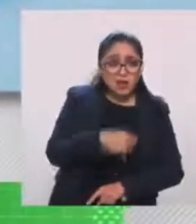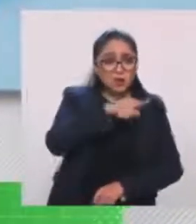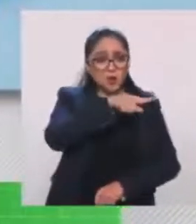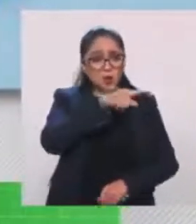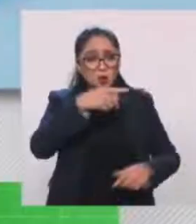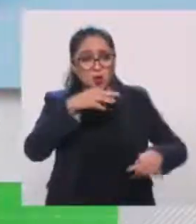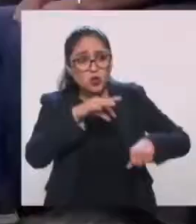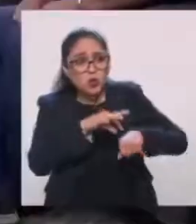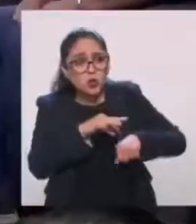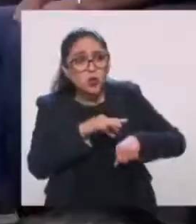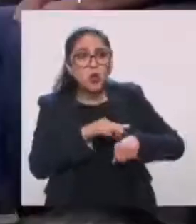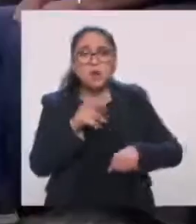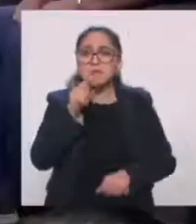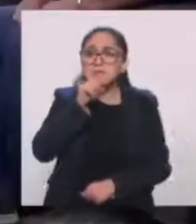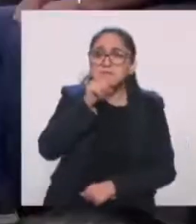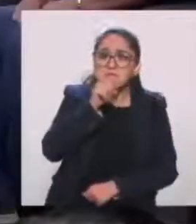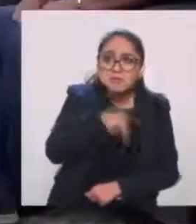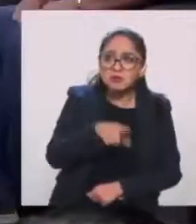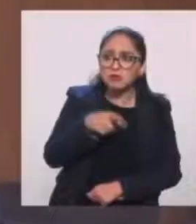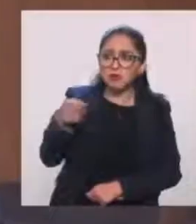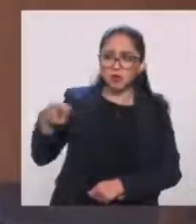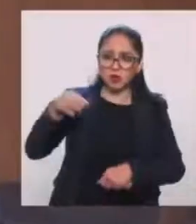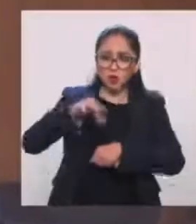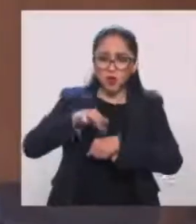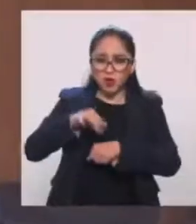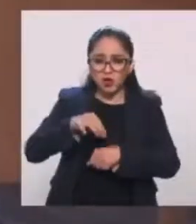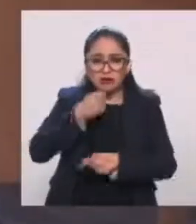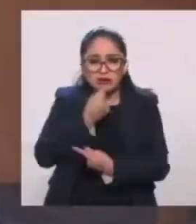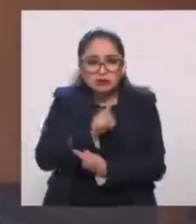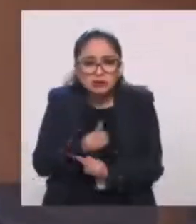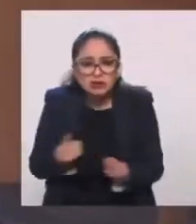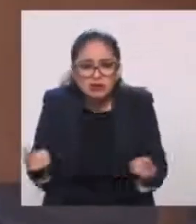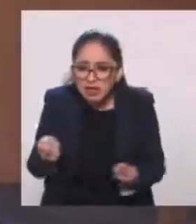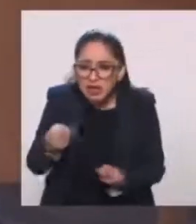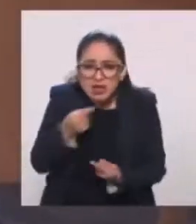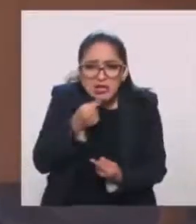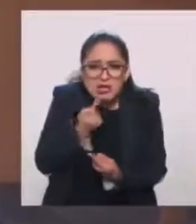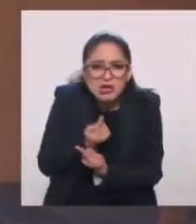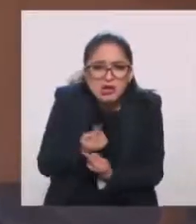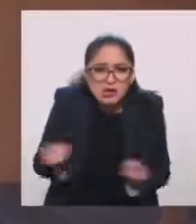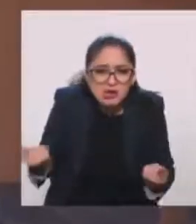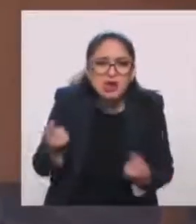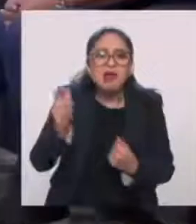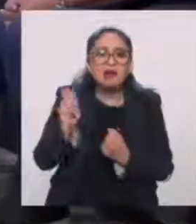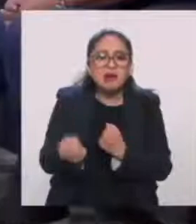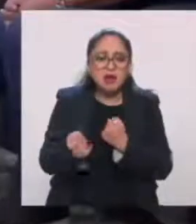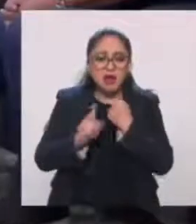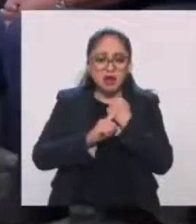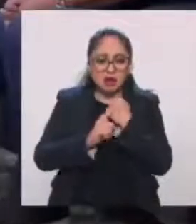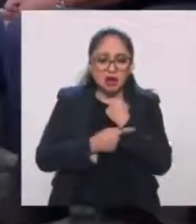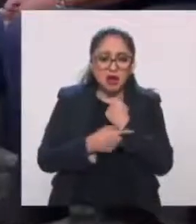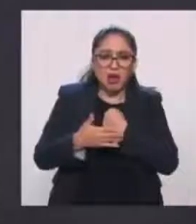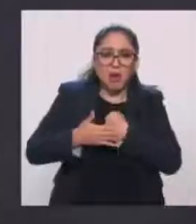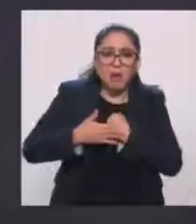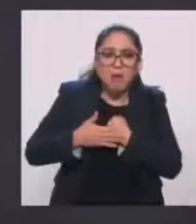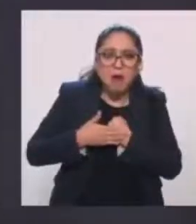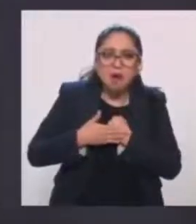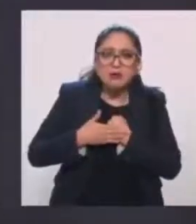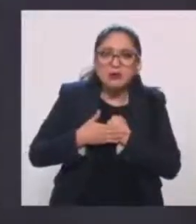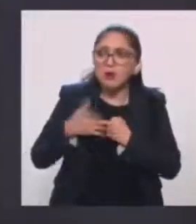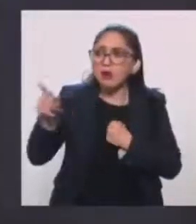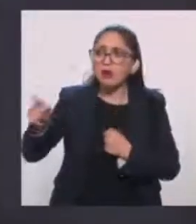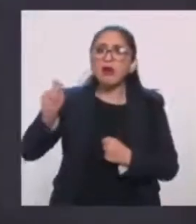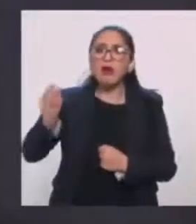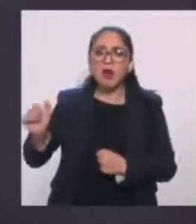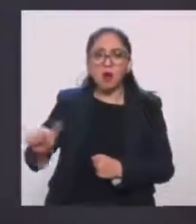alarmaron muchísimo, la cantidad de niñas, claro, con embarazos no planeados por abuso sexual. Una